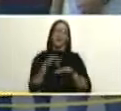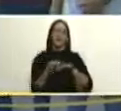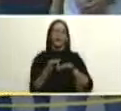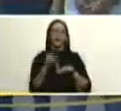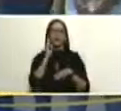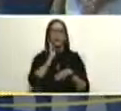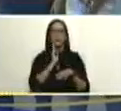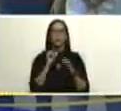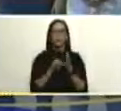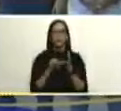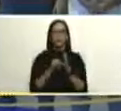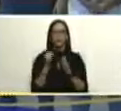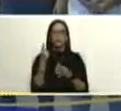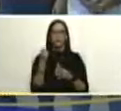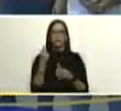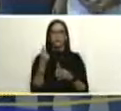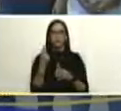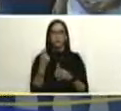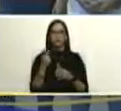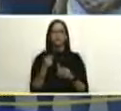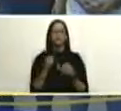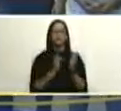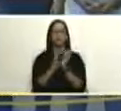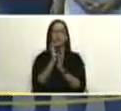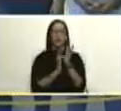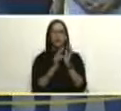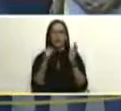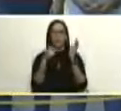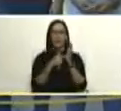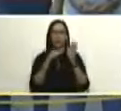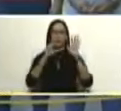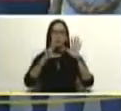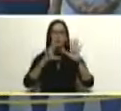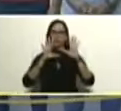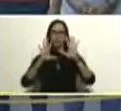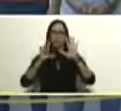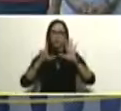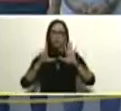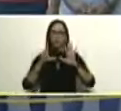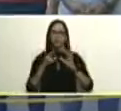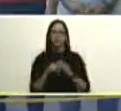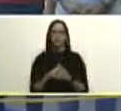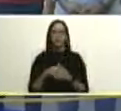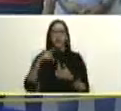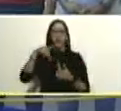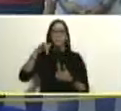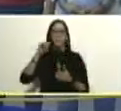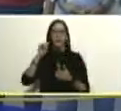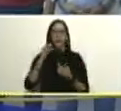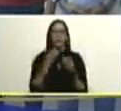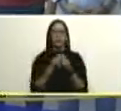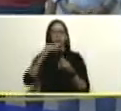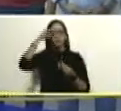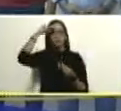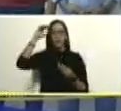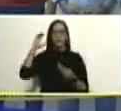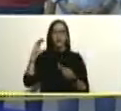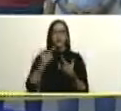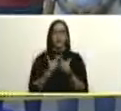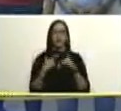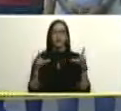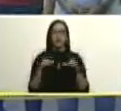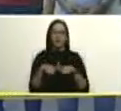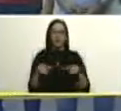el 11 de abril de 1817, Manuel Piar junto al ejército patriota y liberó esta